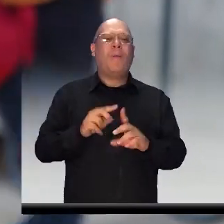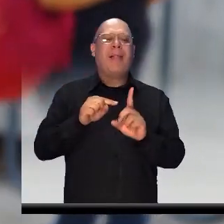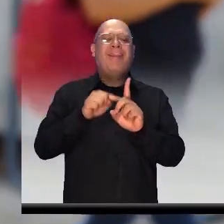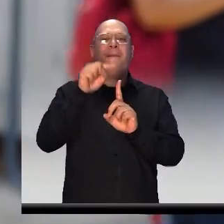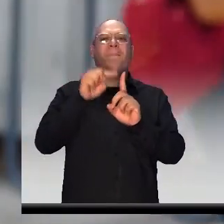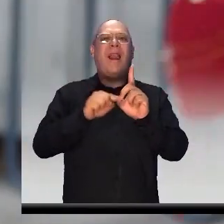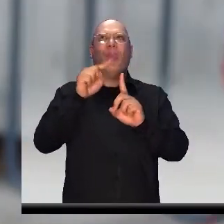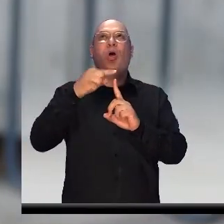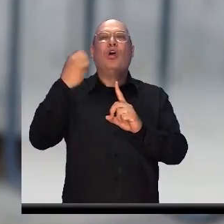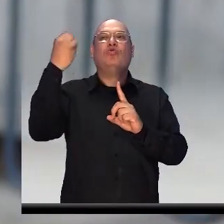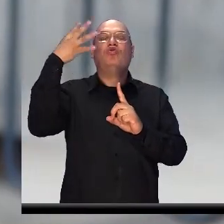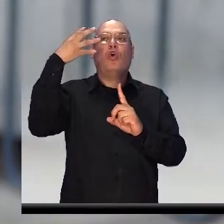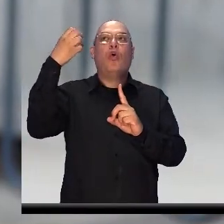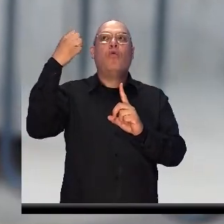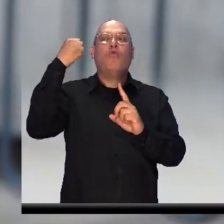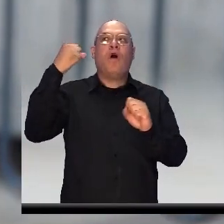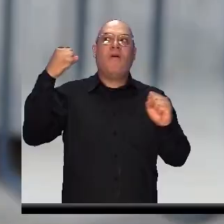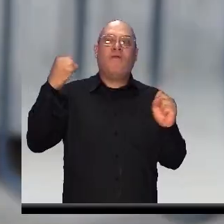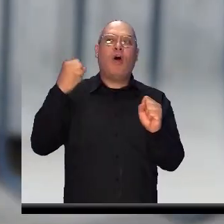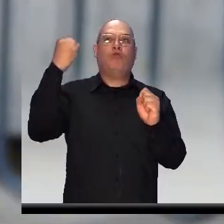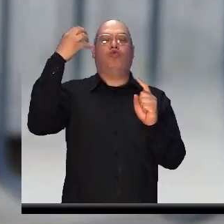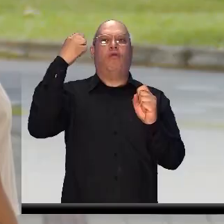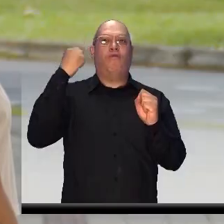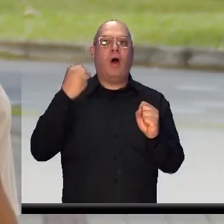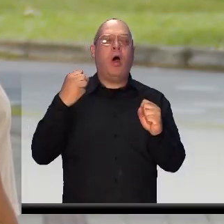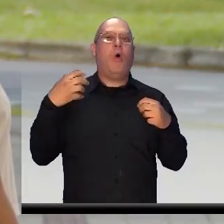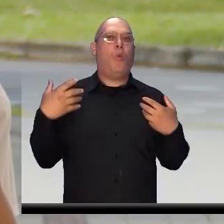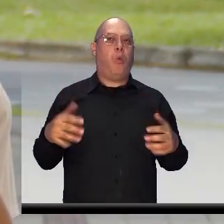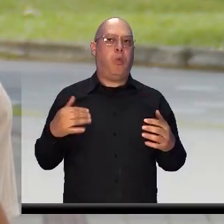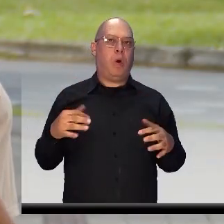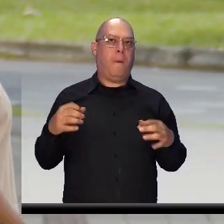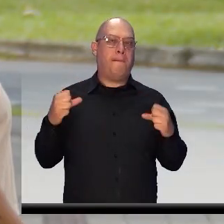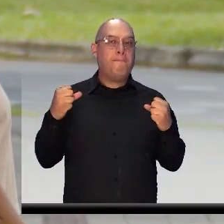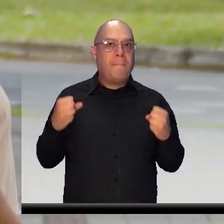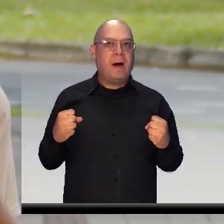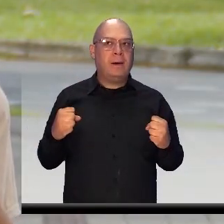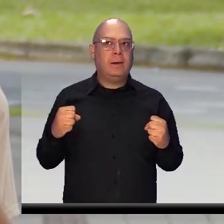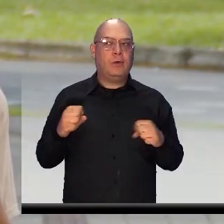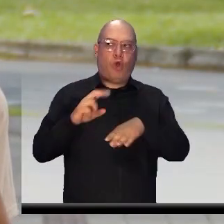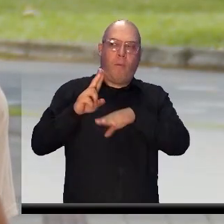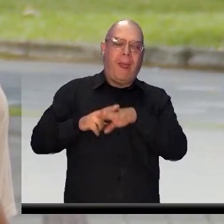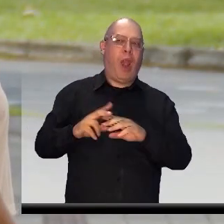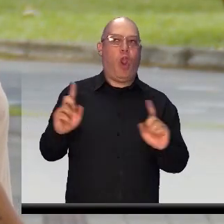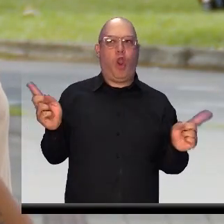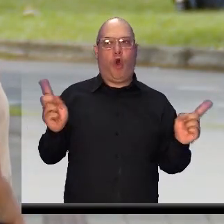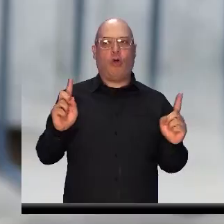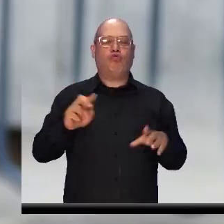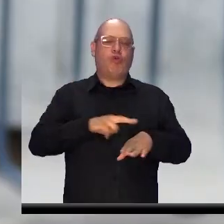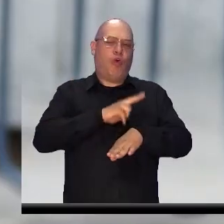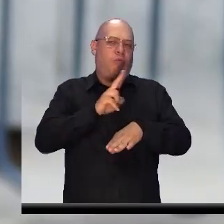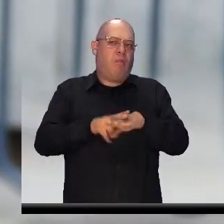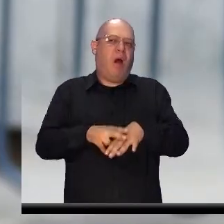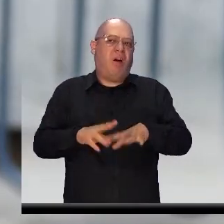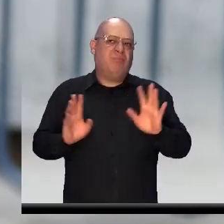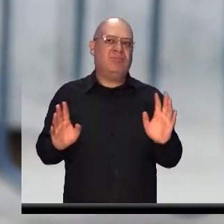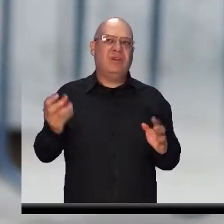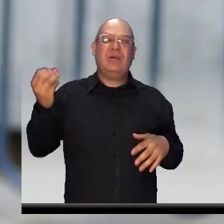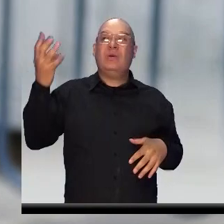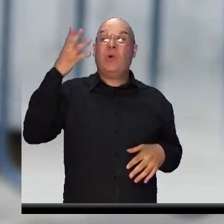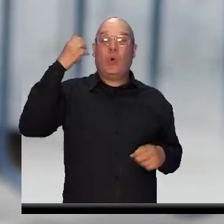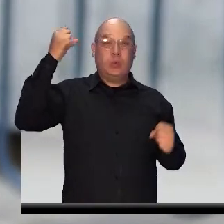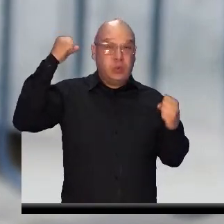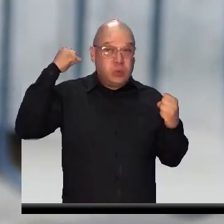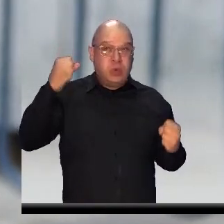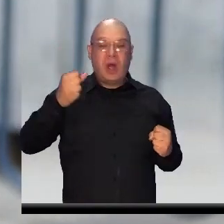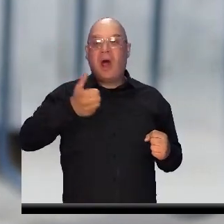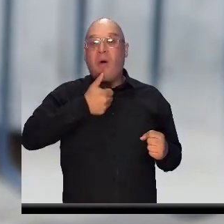los últimos días de verdad que han sido históricos, pues como fuera de lo normal. Y puede ser natural que de pronto tanto calor y si no estamos bien